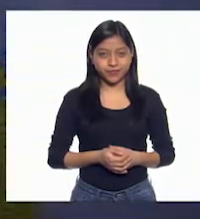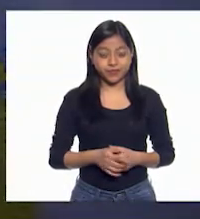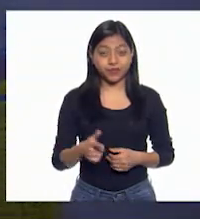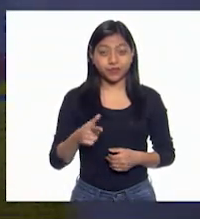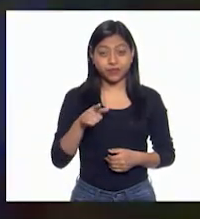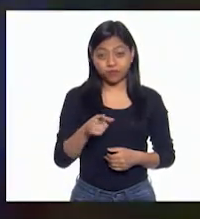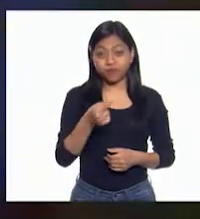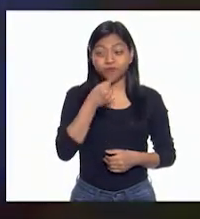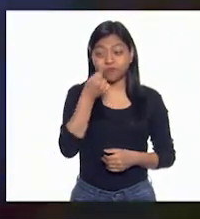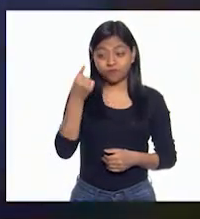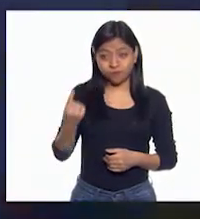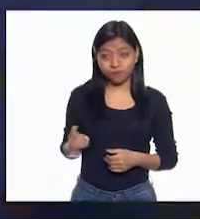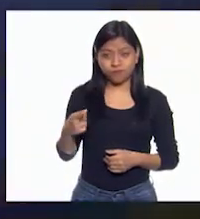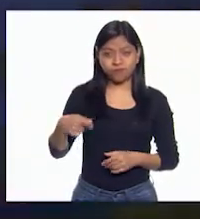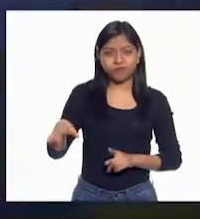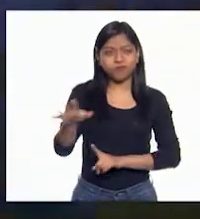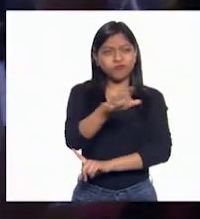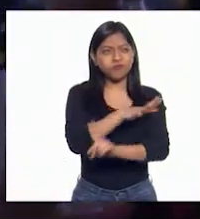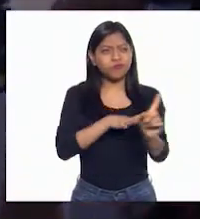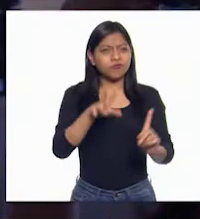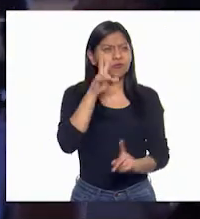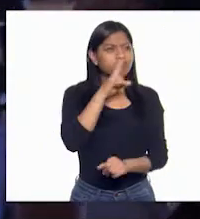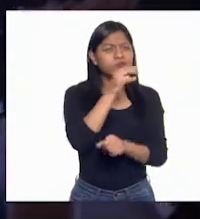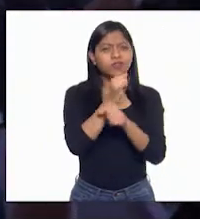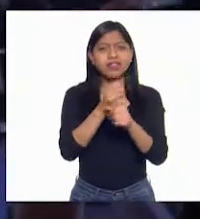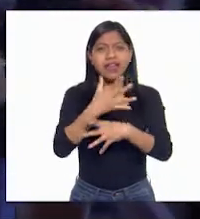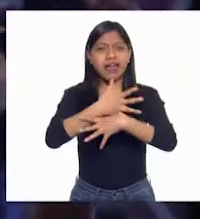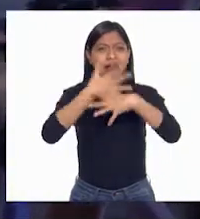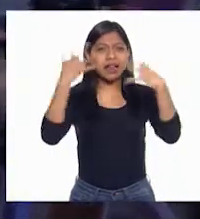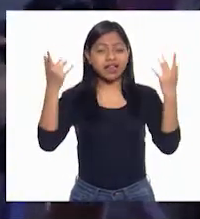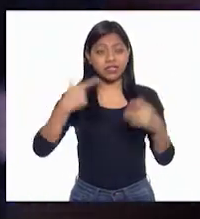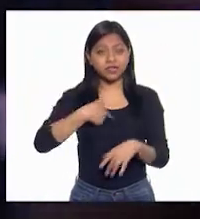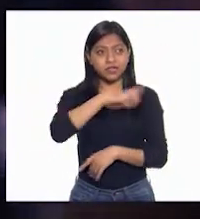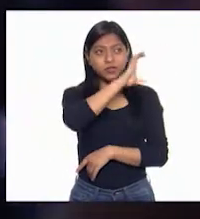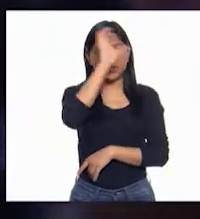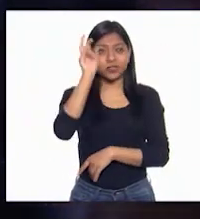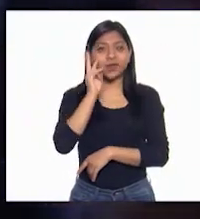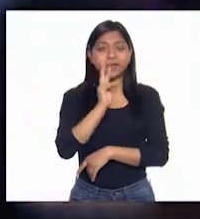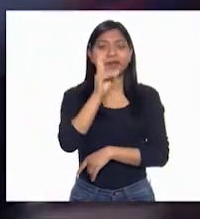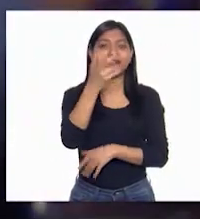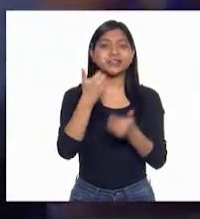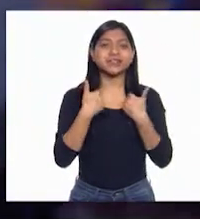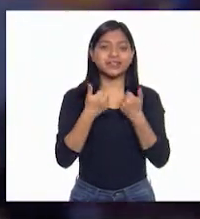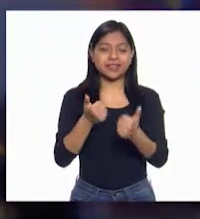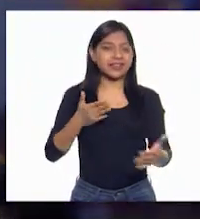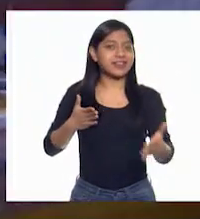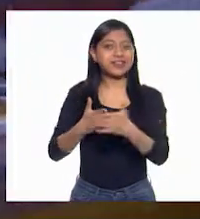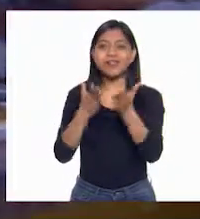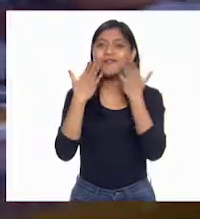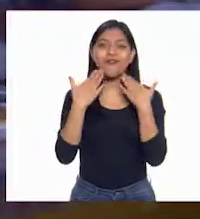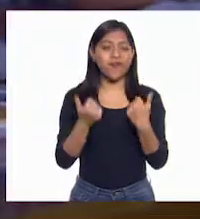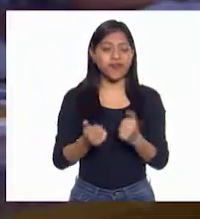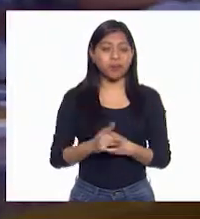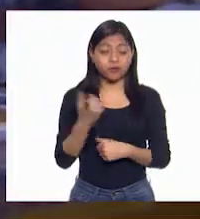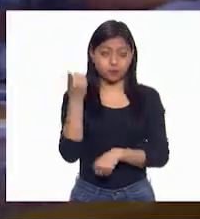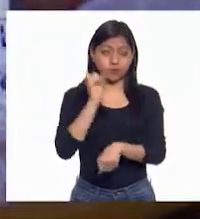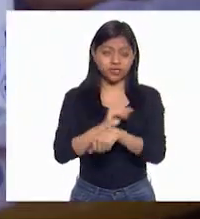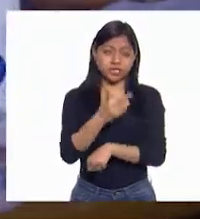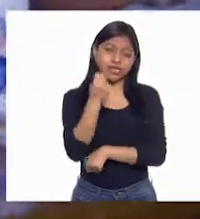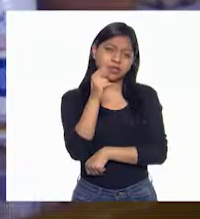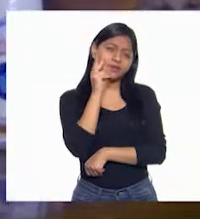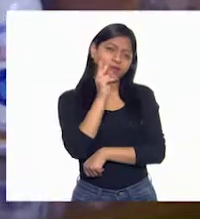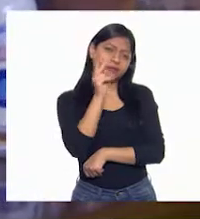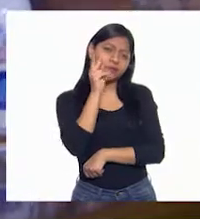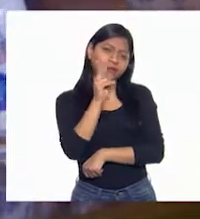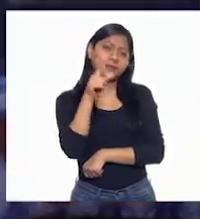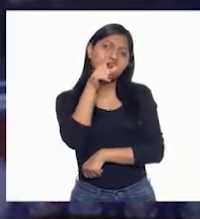Cuando eres pequeña, el mundo parece ser inmenso, pero para mí fue el cielo el que me hizo entender que no había límites. Un día en la televisión vi